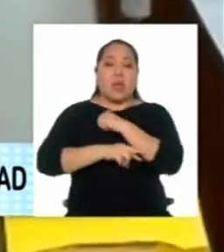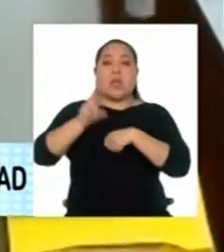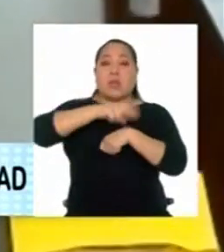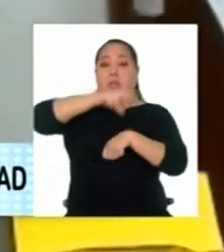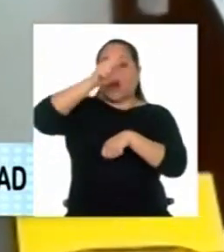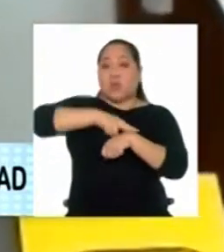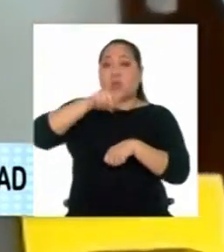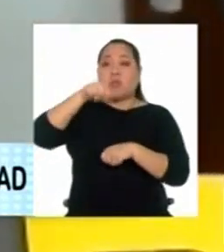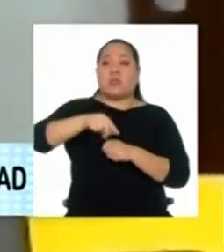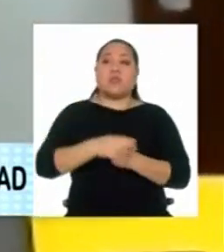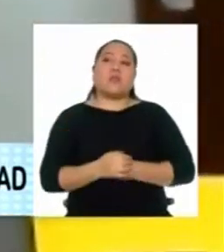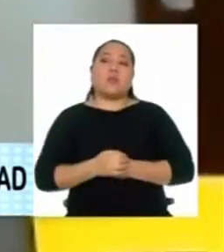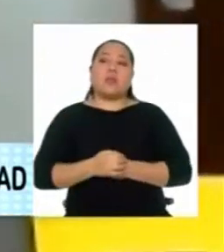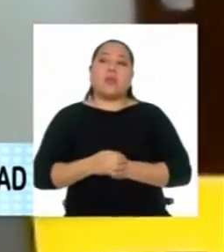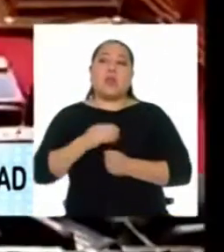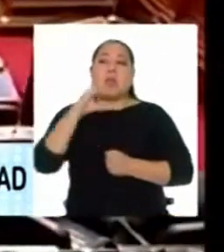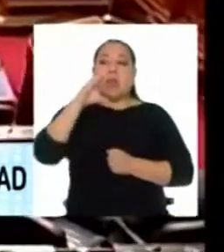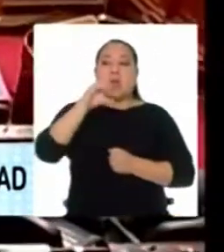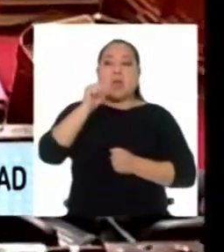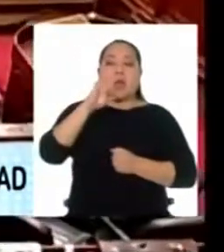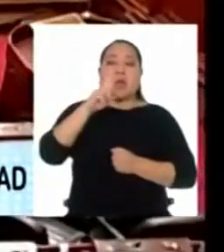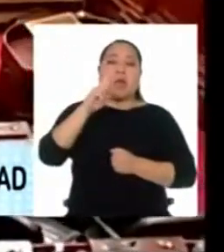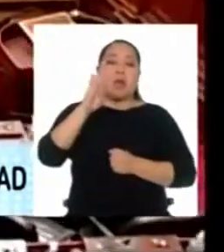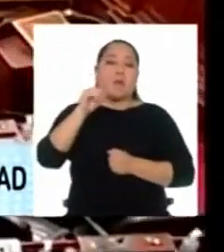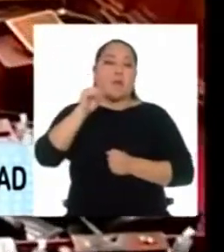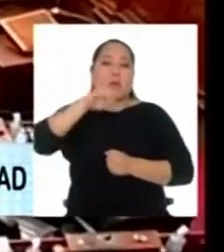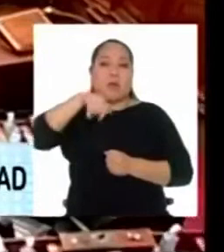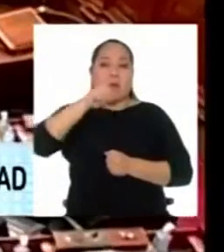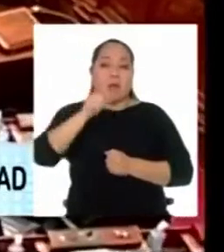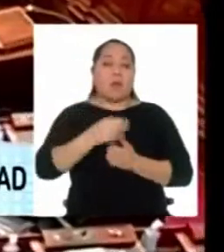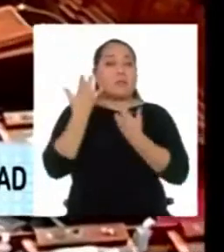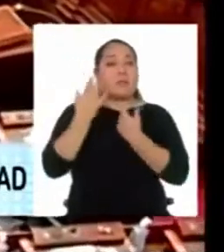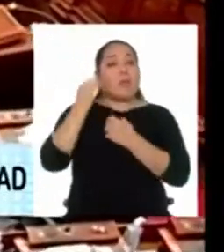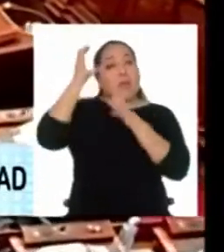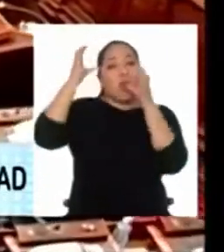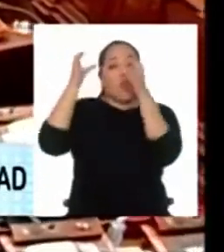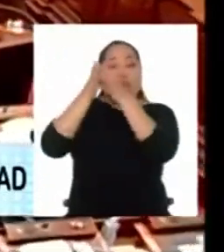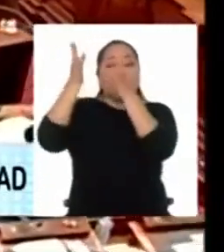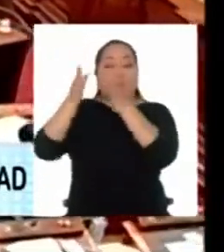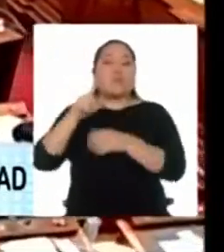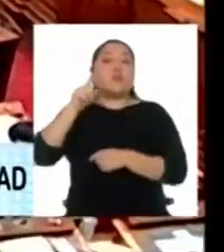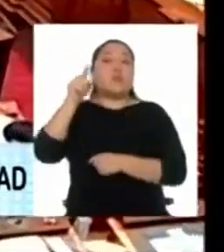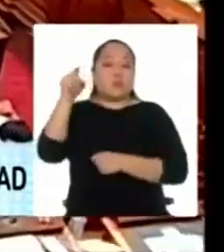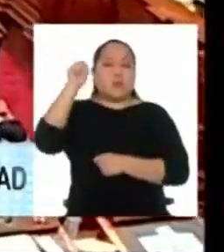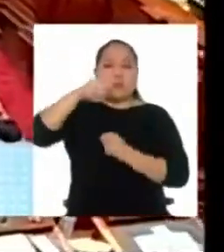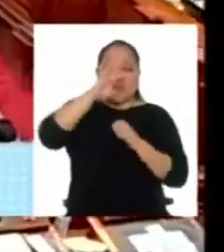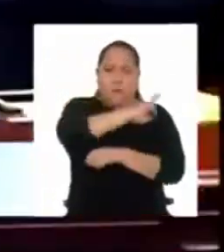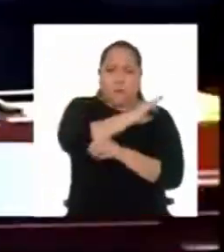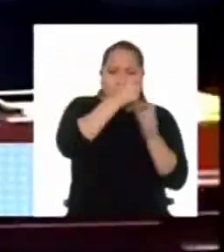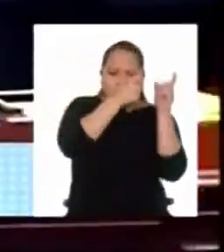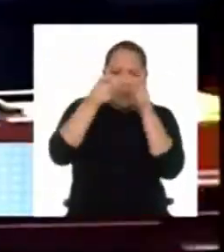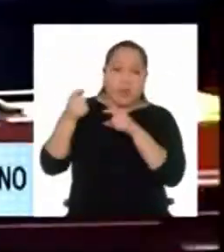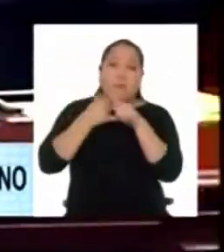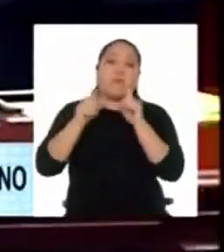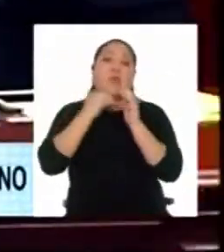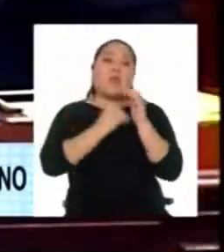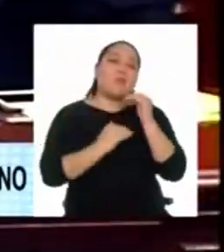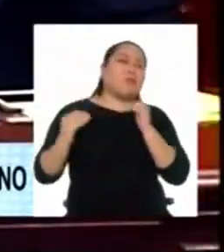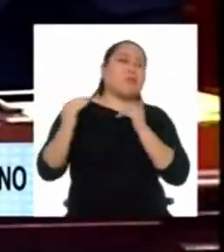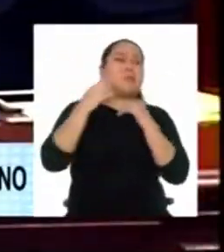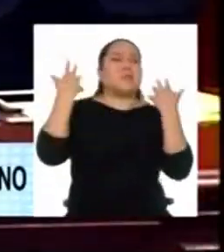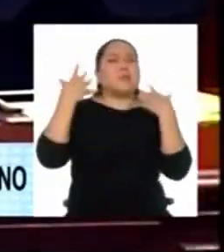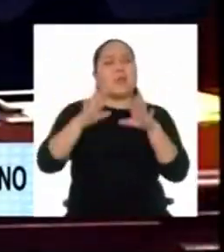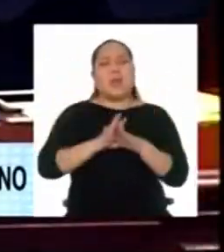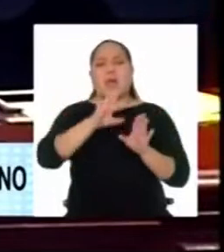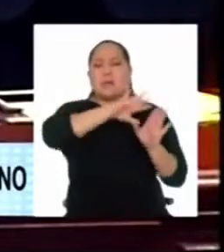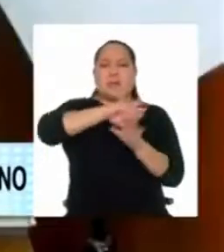gobernador regional de Ayacucho, Carlos Rúa Carvajal, espera que el Congreso, si bien es cierto, cumple con un papel fiscalizador, pueda superar los